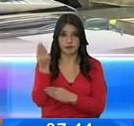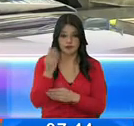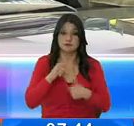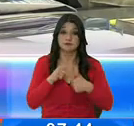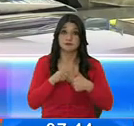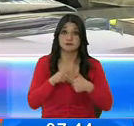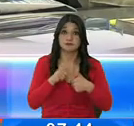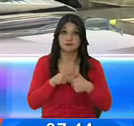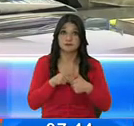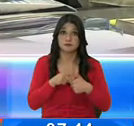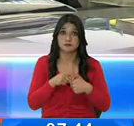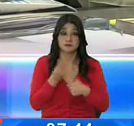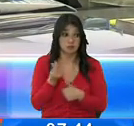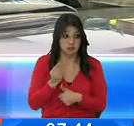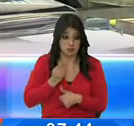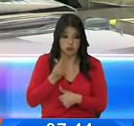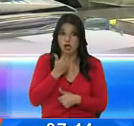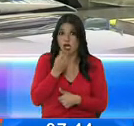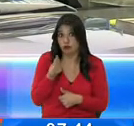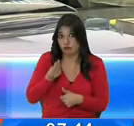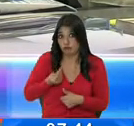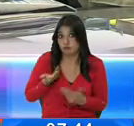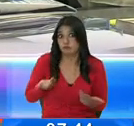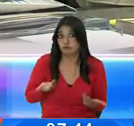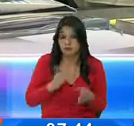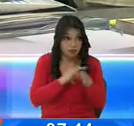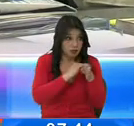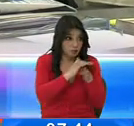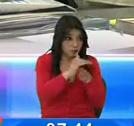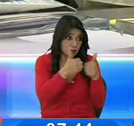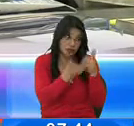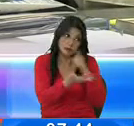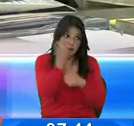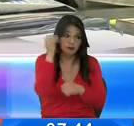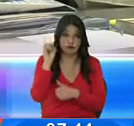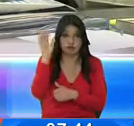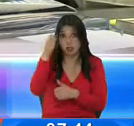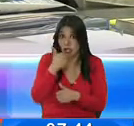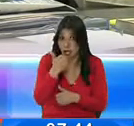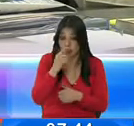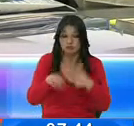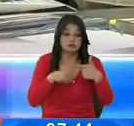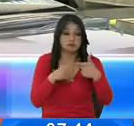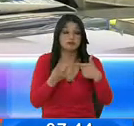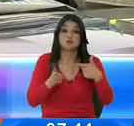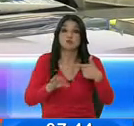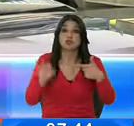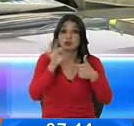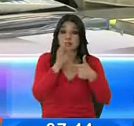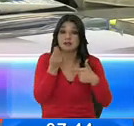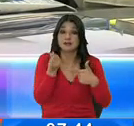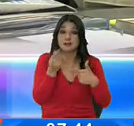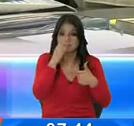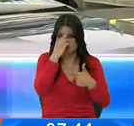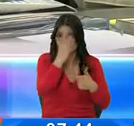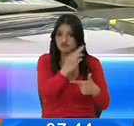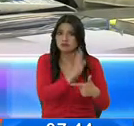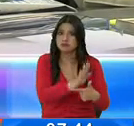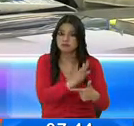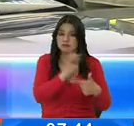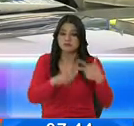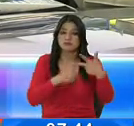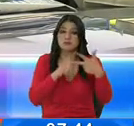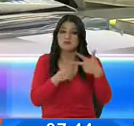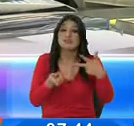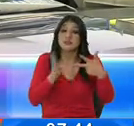gana algo de dinero pues sí está bien hasta parque inviten a su novia al cine 2 que es mucho más importante ganan dignidad y 3